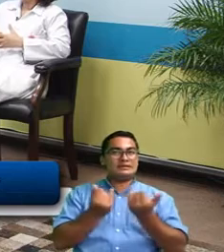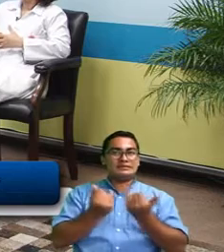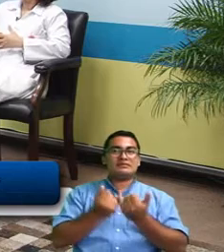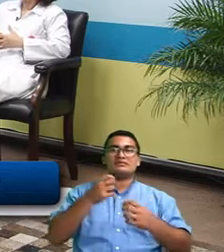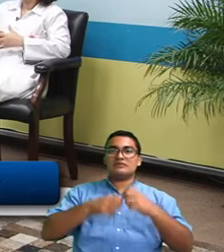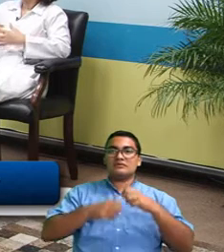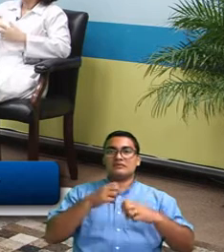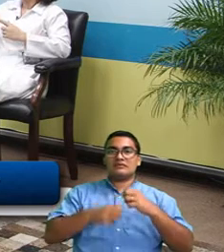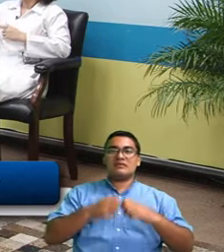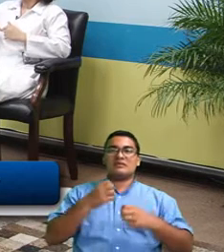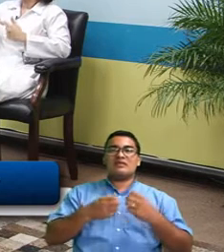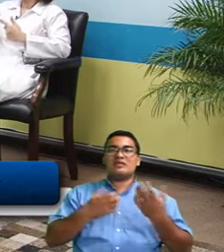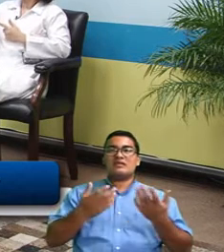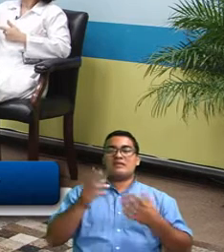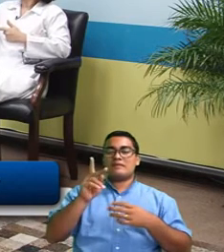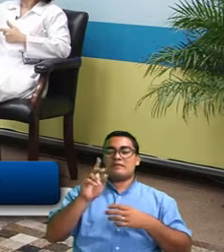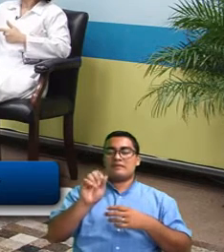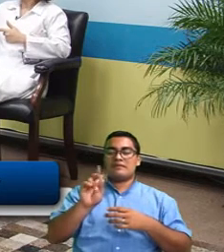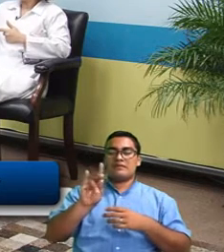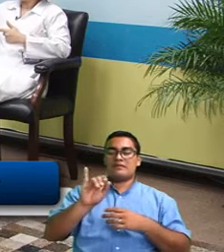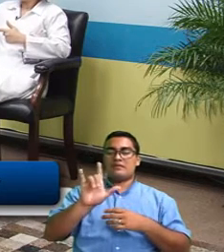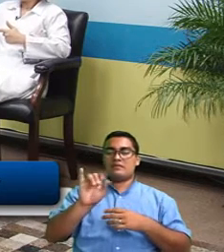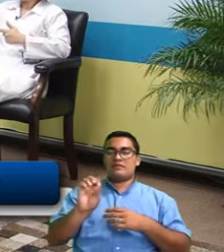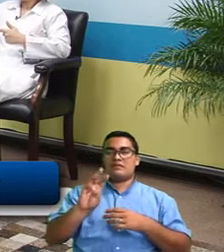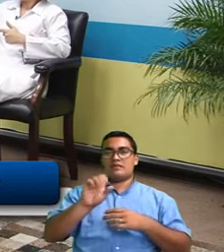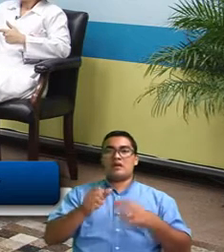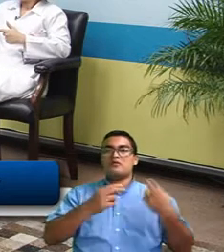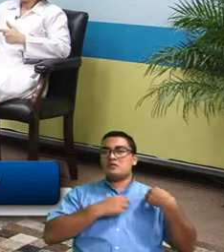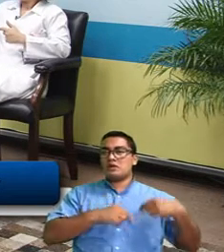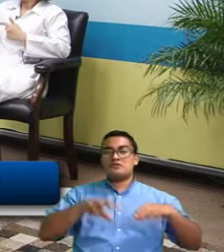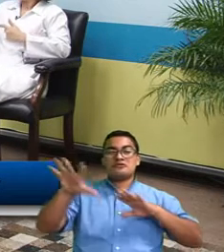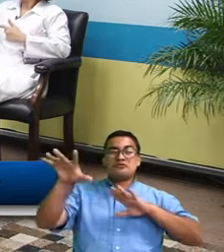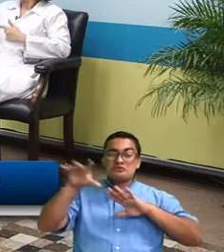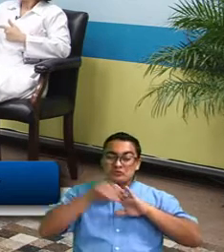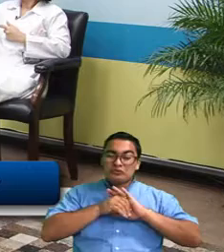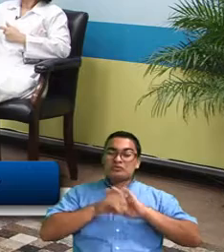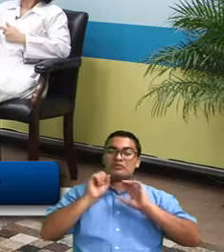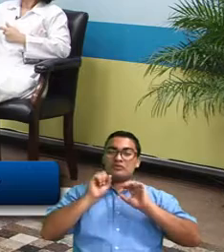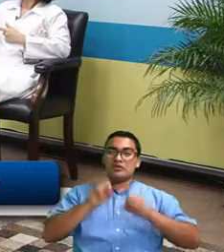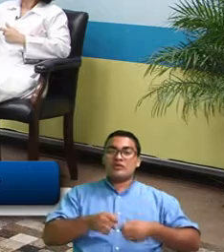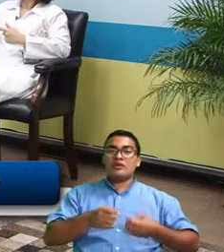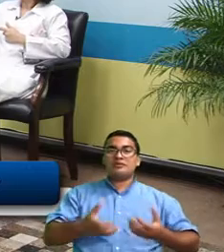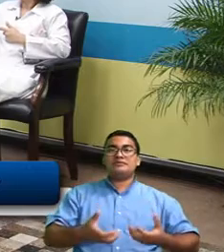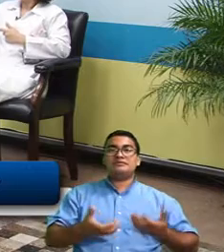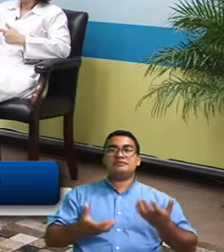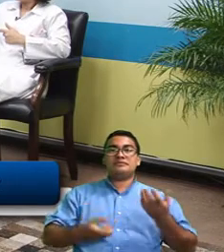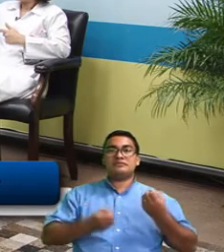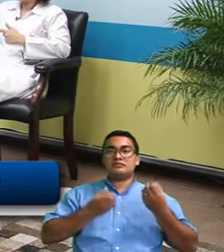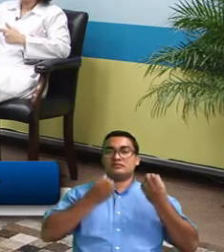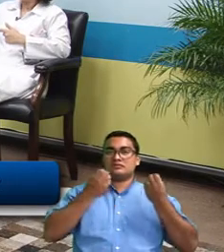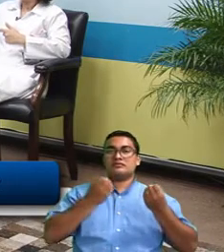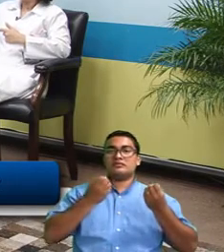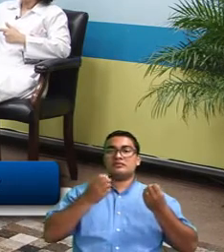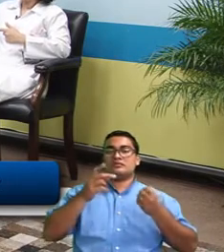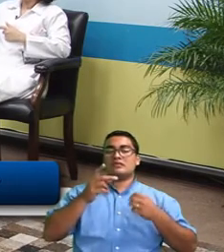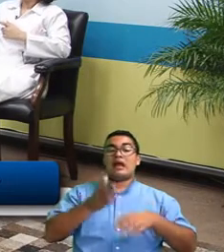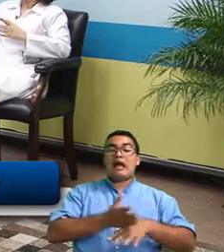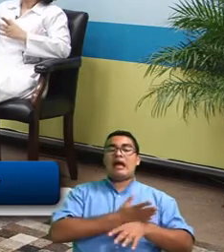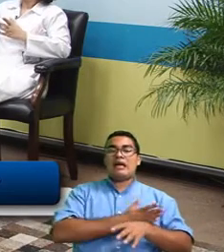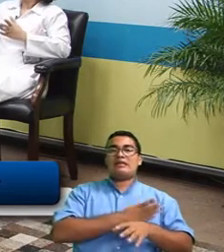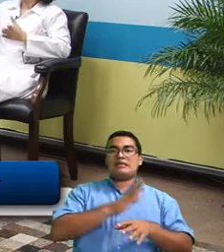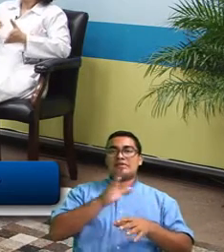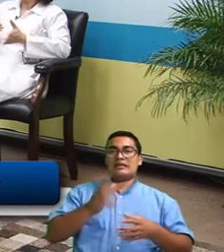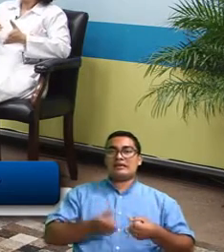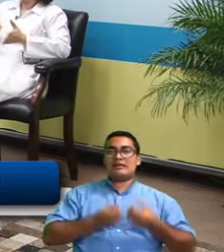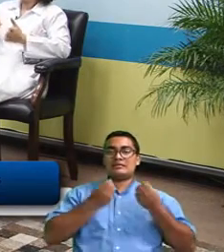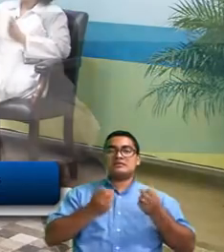del virus del papiloma para que el virus se active, ¿verdad? Se active y cause una lesión precancerosa. Y dentro de